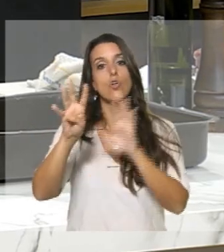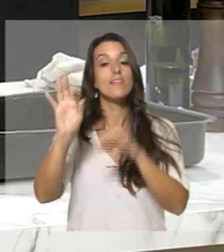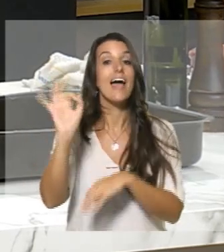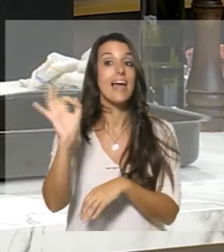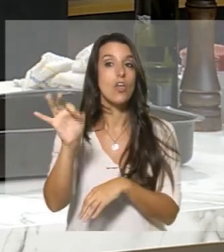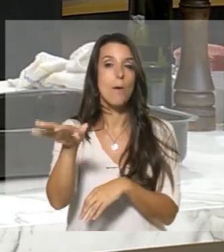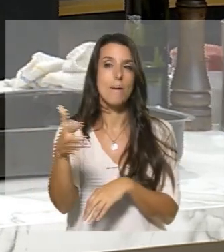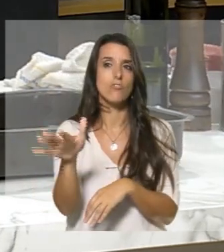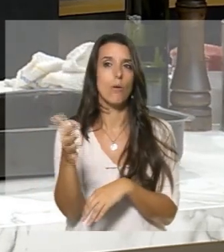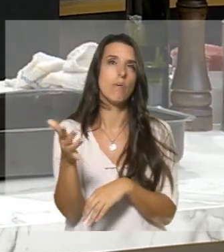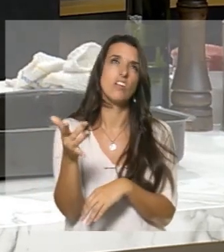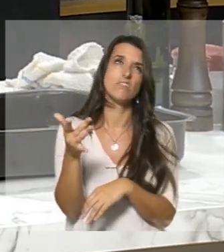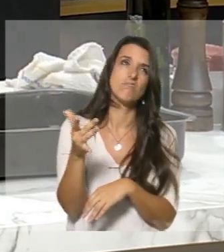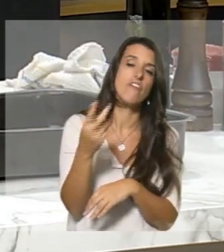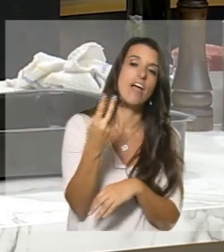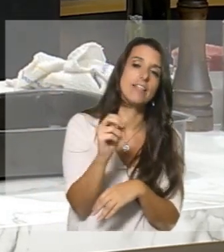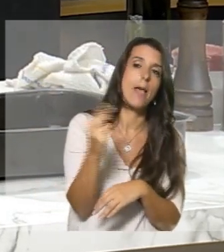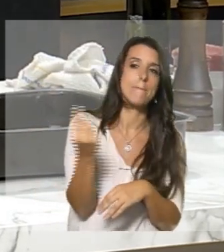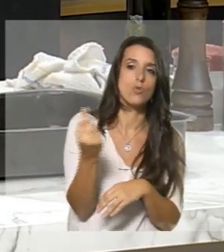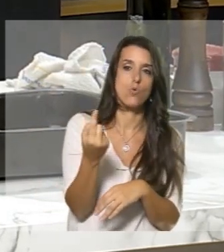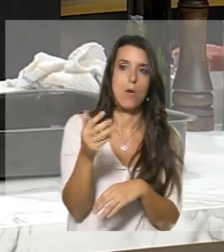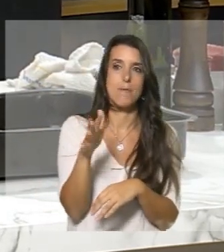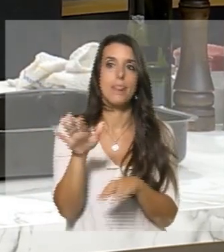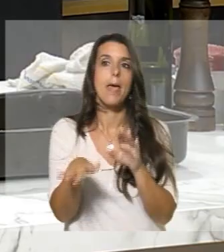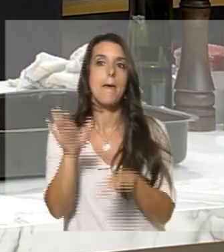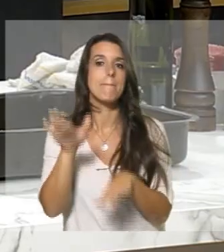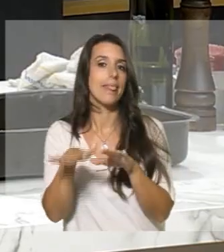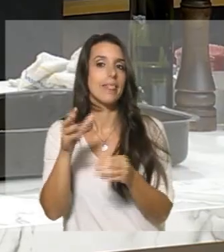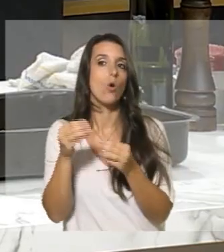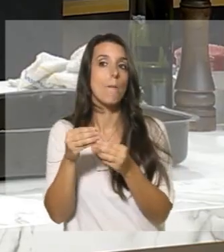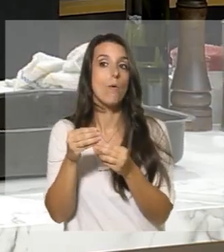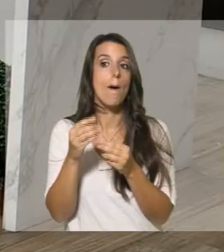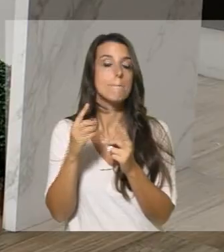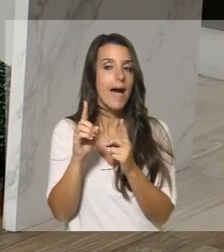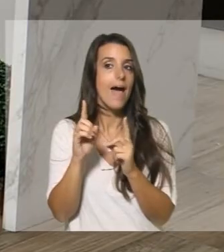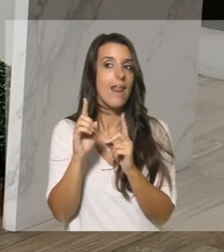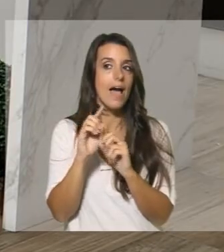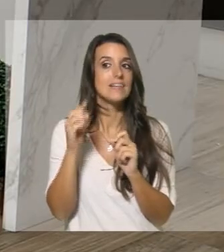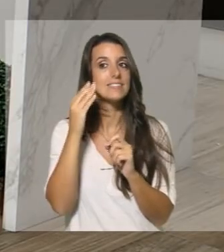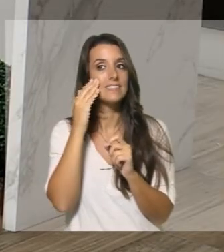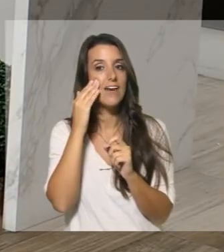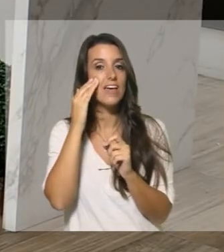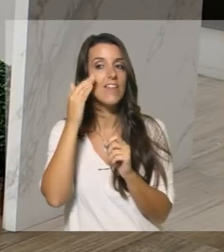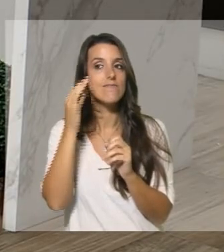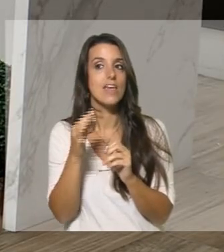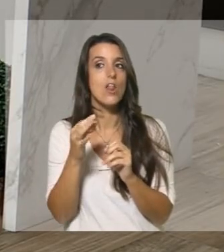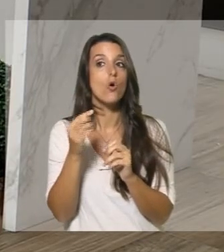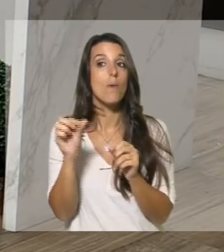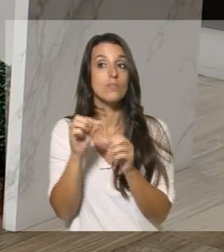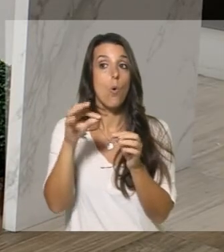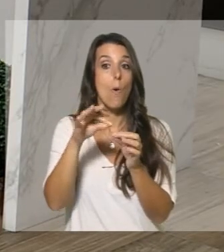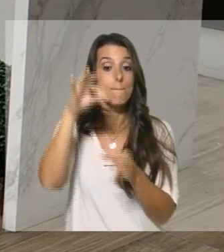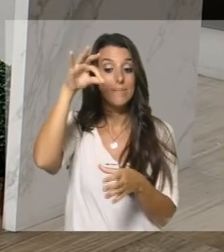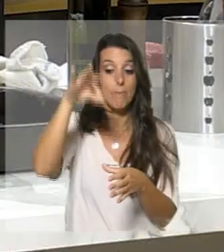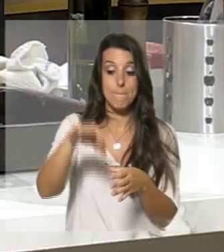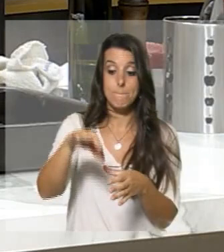grados, aproximadamente 20 minutos le va a llevar, según también bien. El tamaño del molde. ¿Tá? Para saber si están cocidos, lo que hacen con un palito, lo